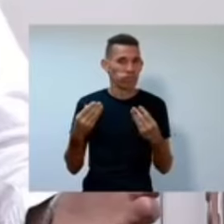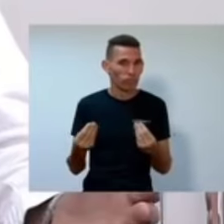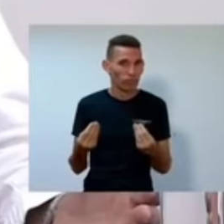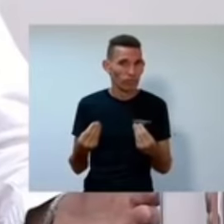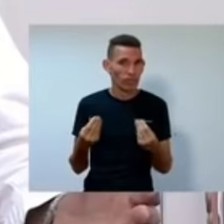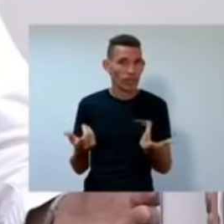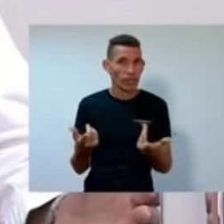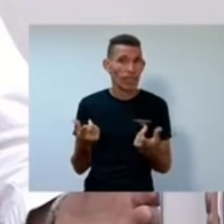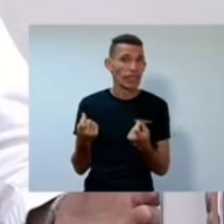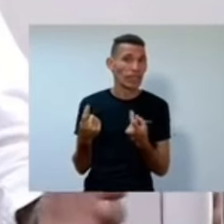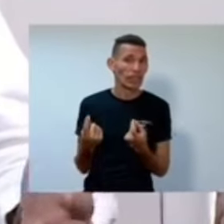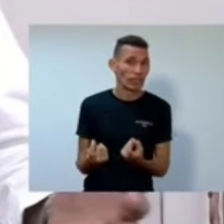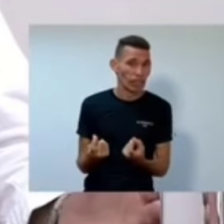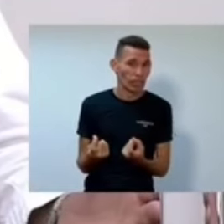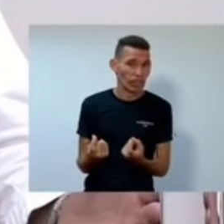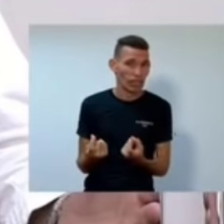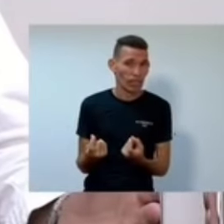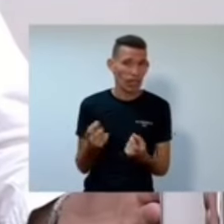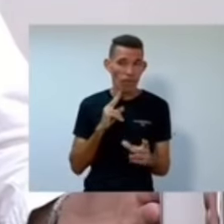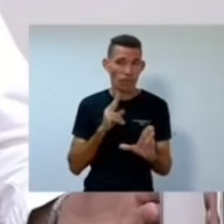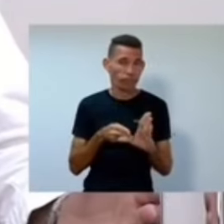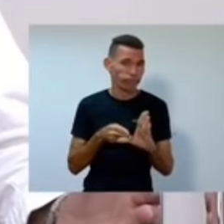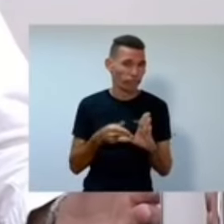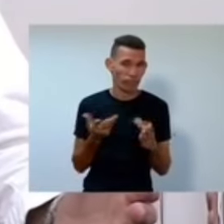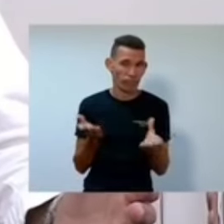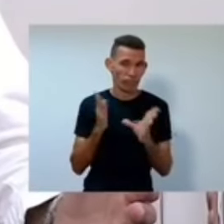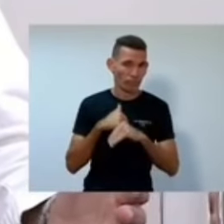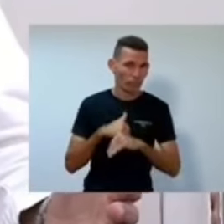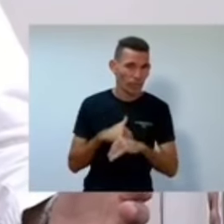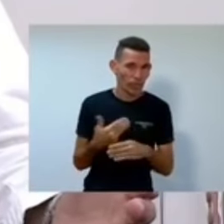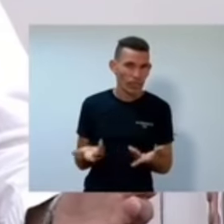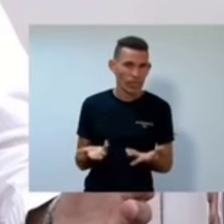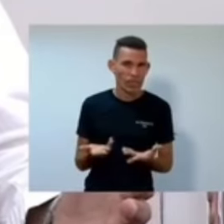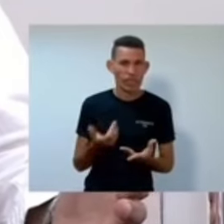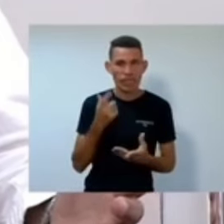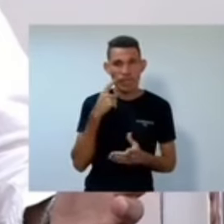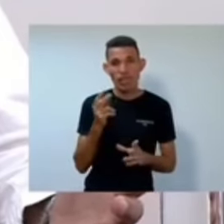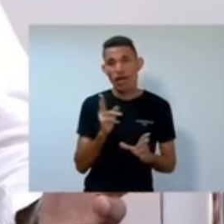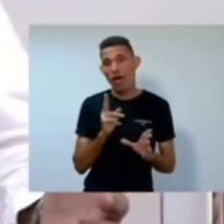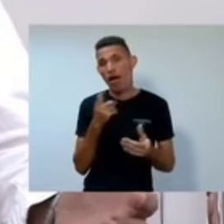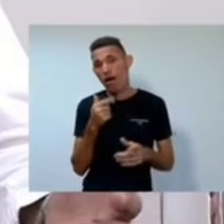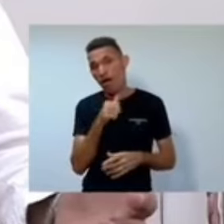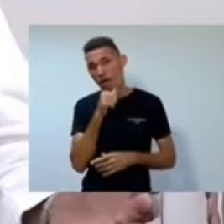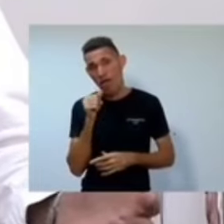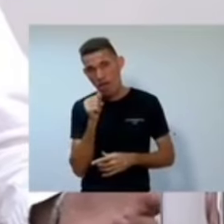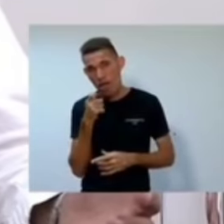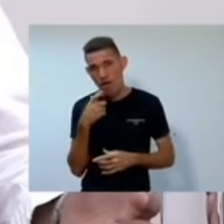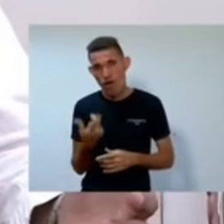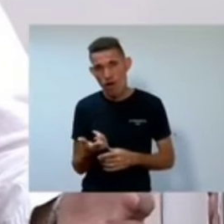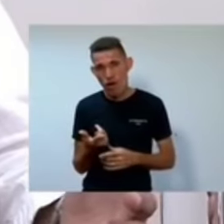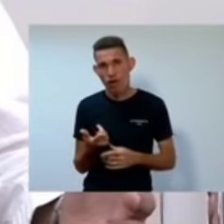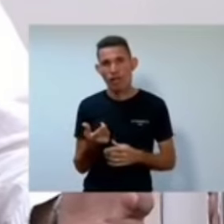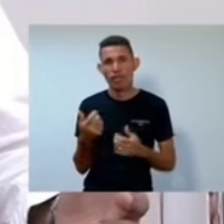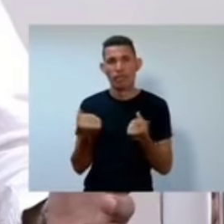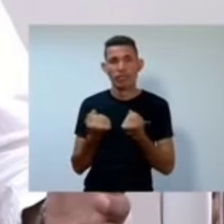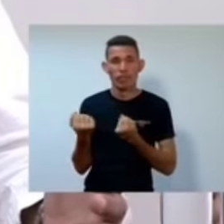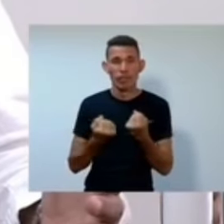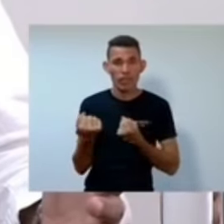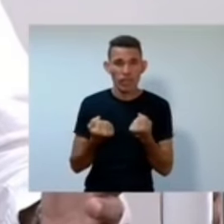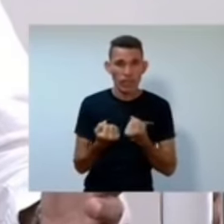muchas carencias. El combustible, que es uno de los principales. Hoy nosotros trabajamos con prácticamente el 20% del combustible